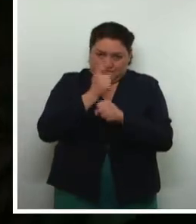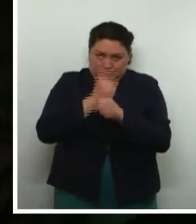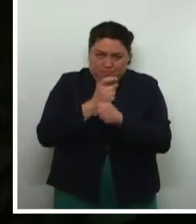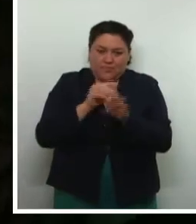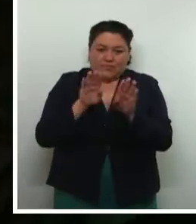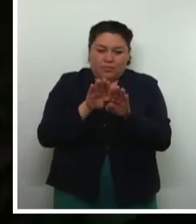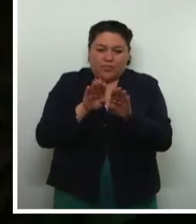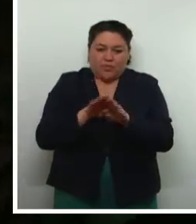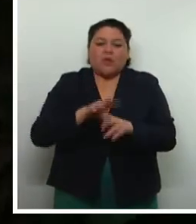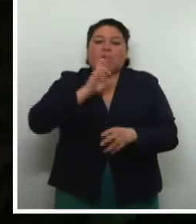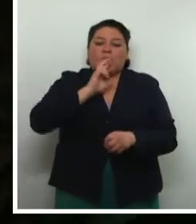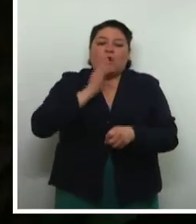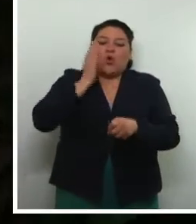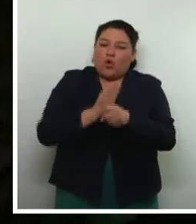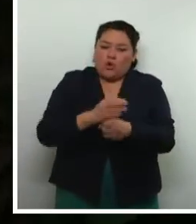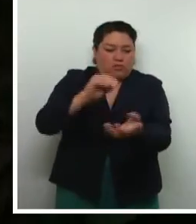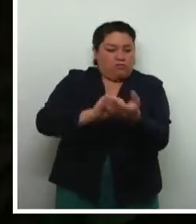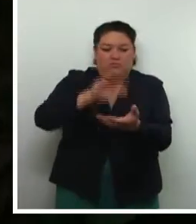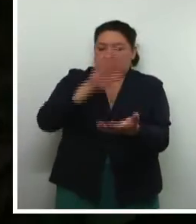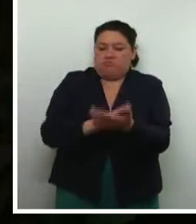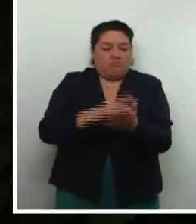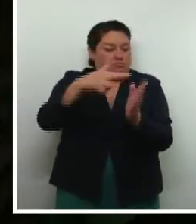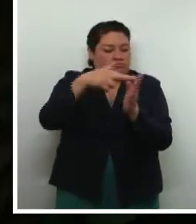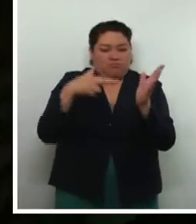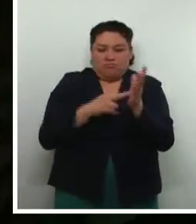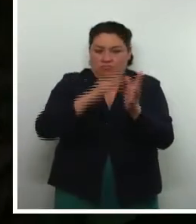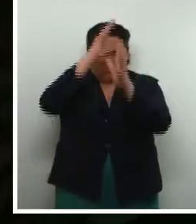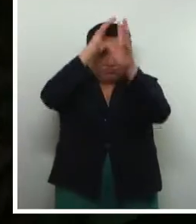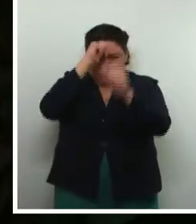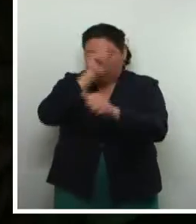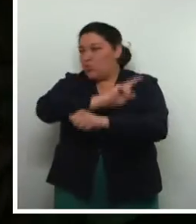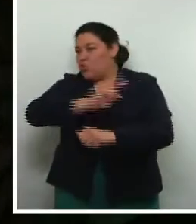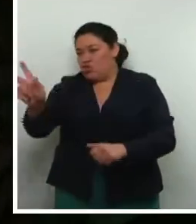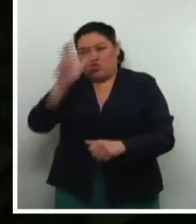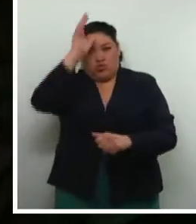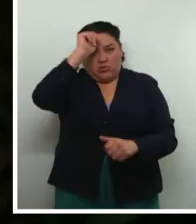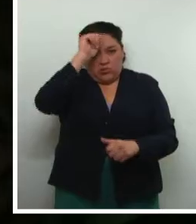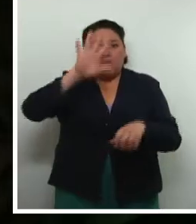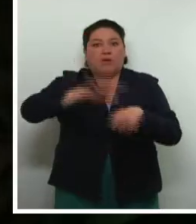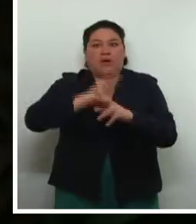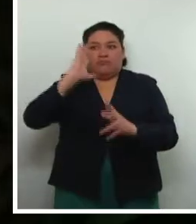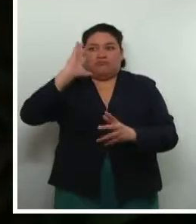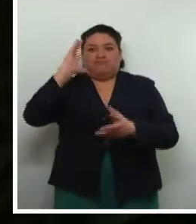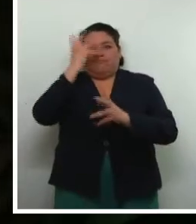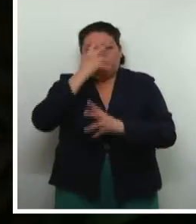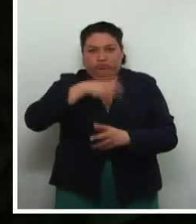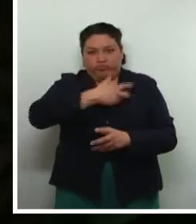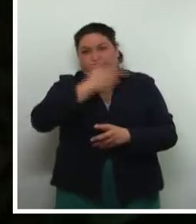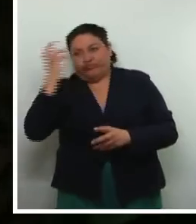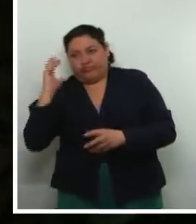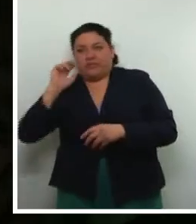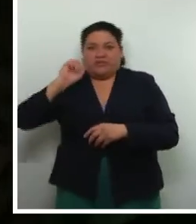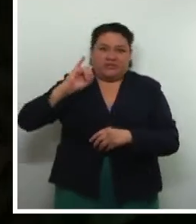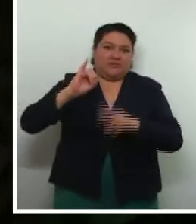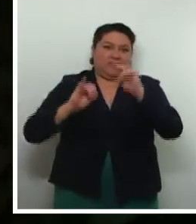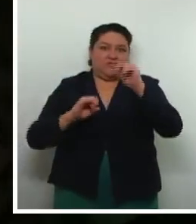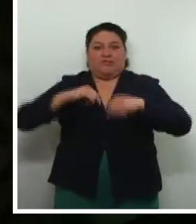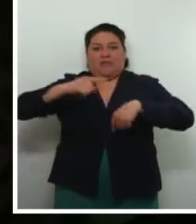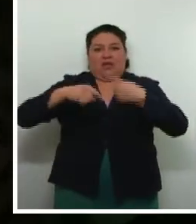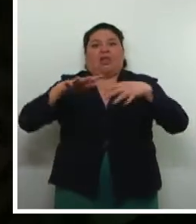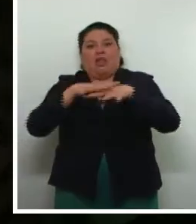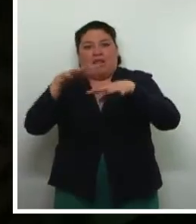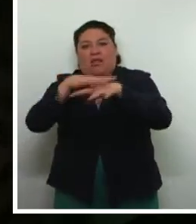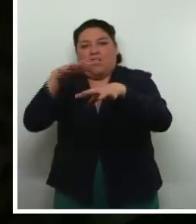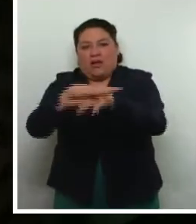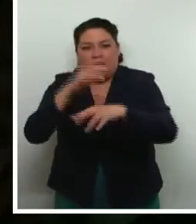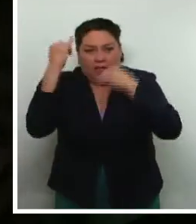que hiciéramos por escrito esas reglas y todos las tuviéramos para evitar que cambiemos este tipo de criterios. Y dos,